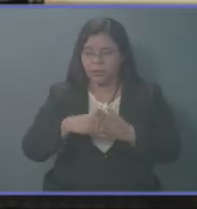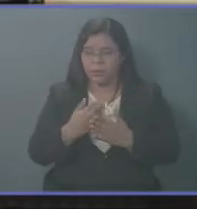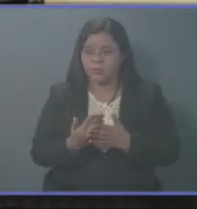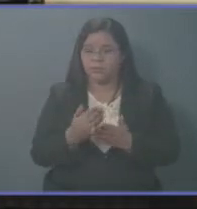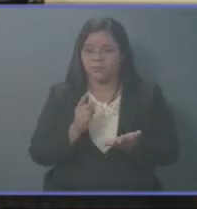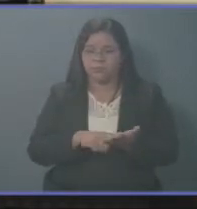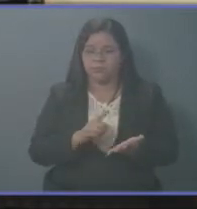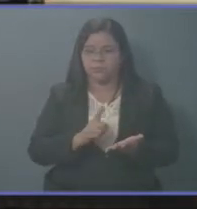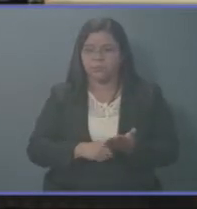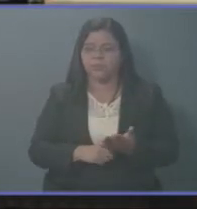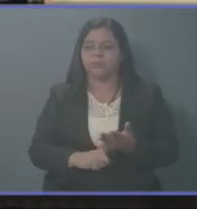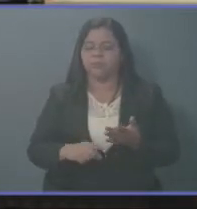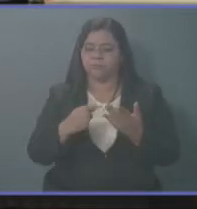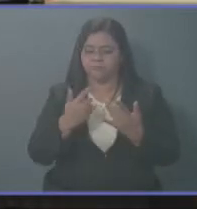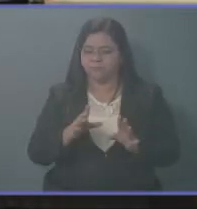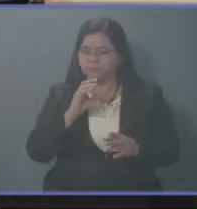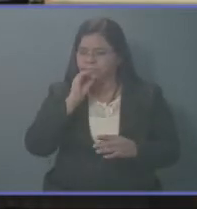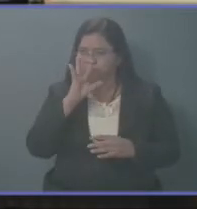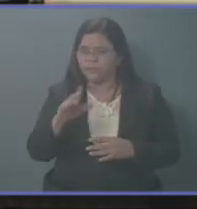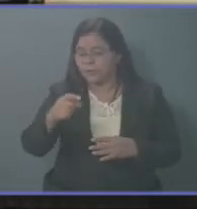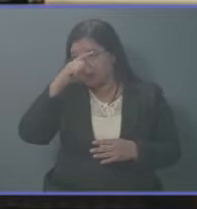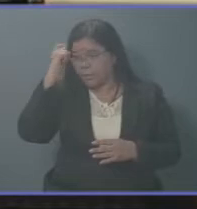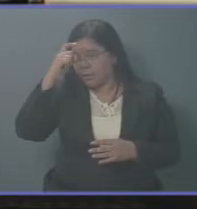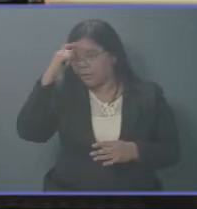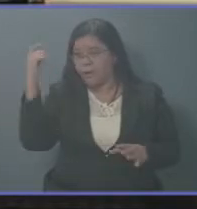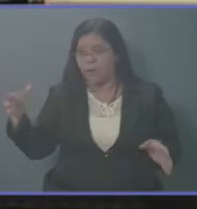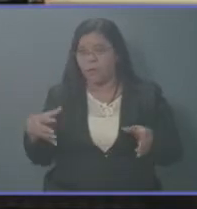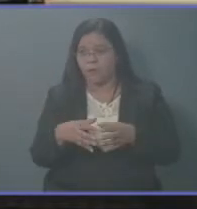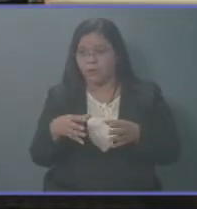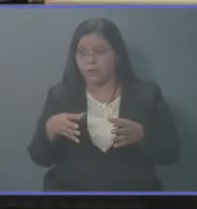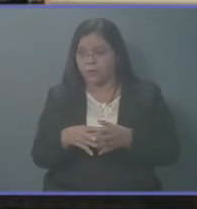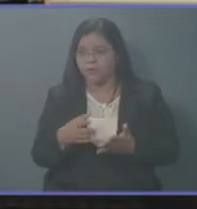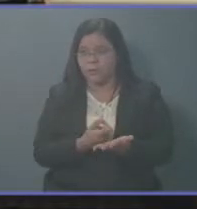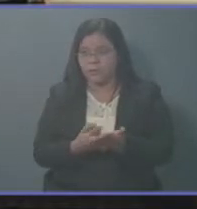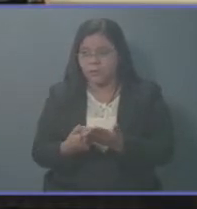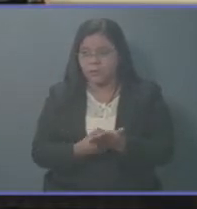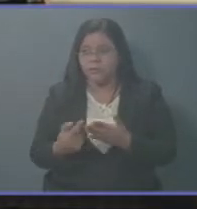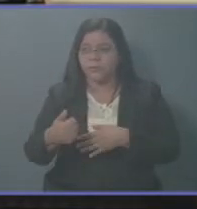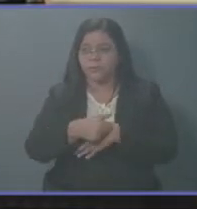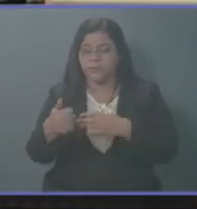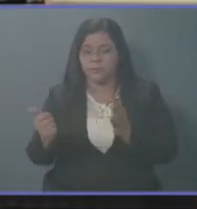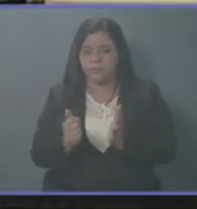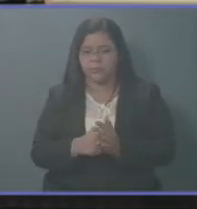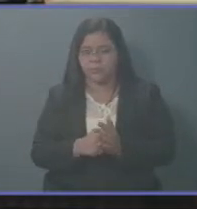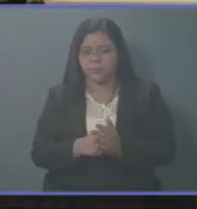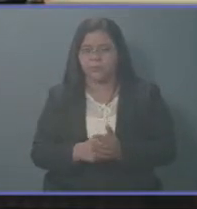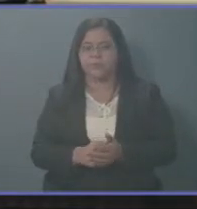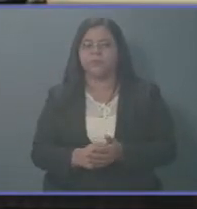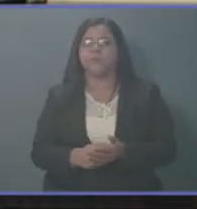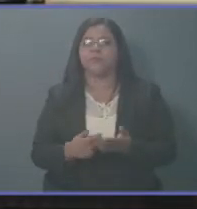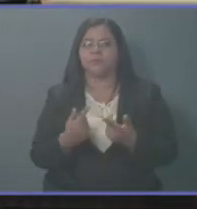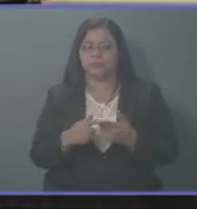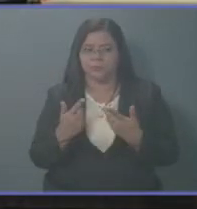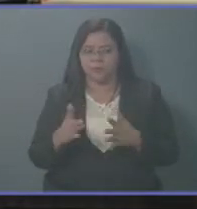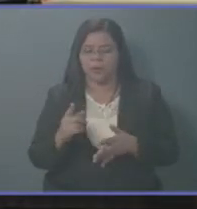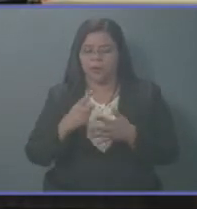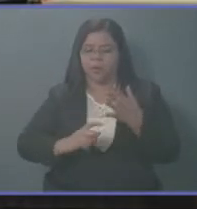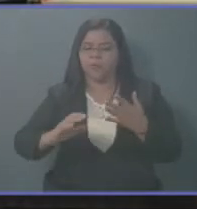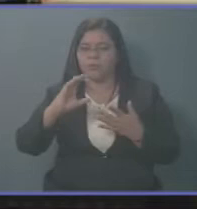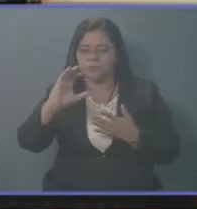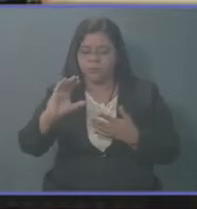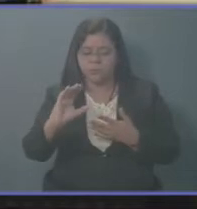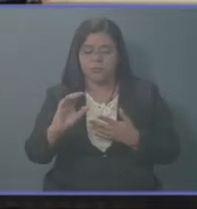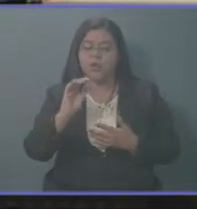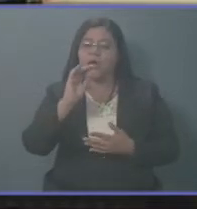comprendidas a tenor de la cita los trabajos de las comisiones pertinentes y a la discusión del pleno legislativo sin la jurisprudencia constitucional